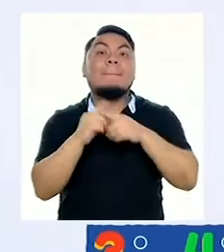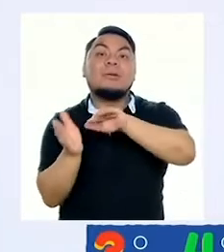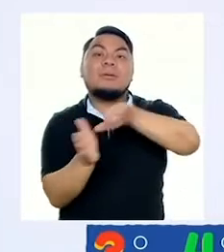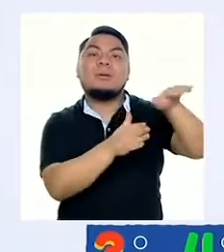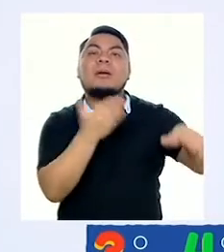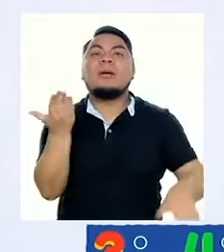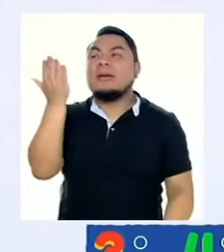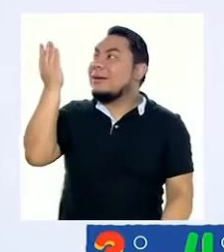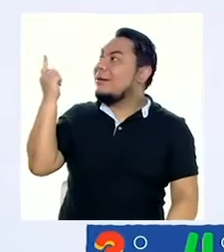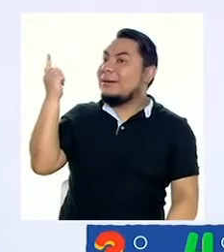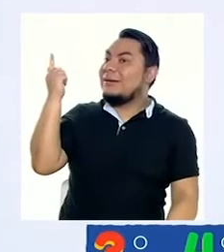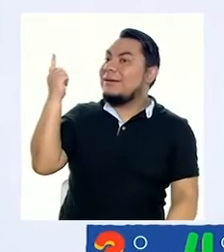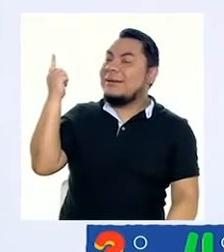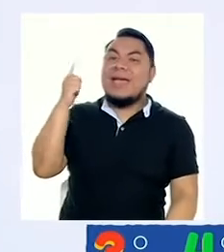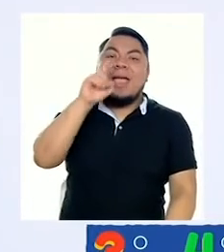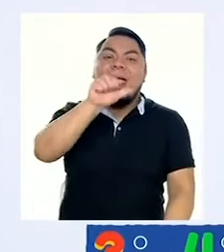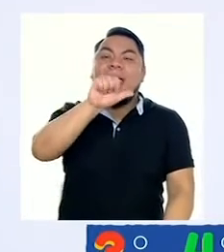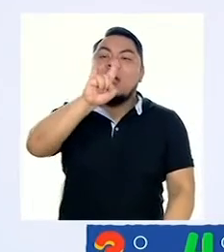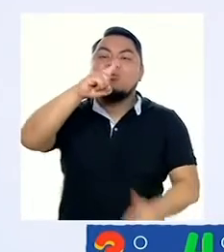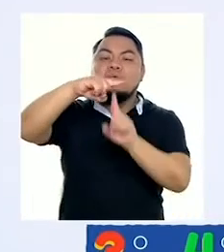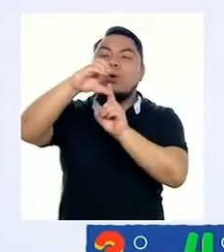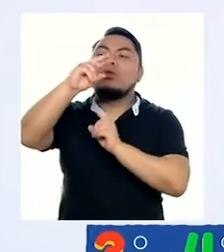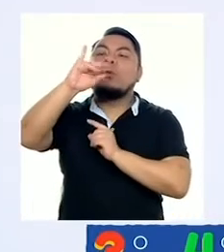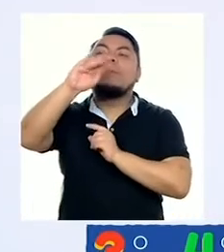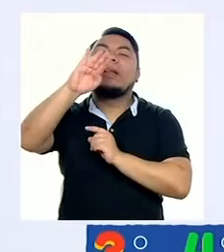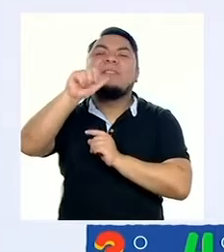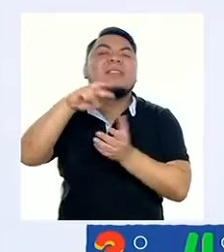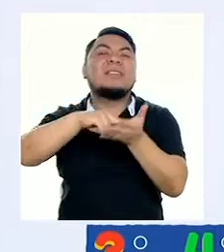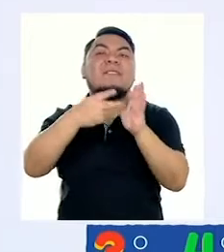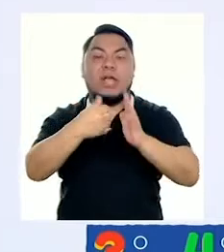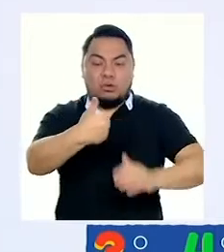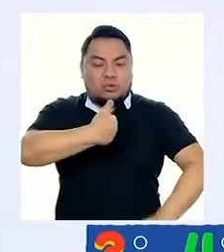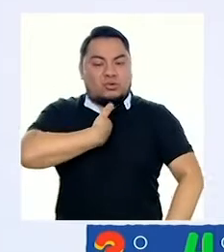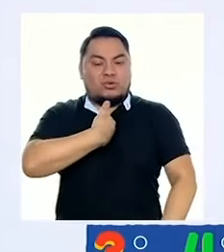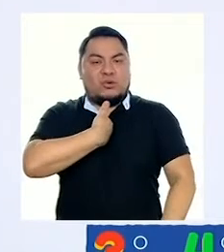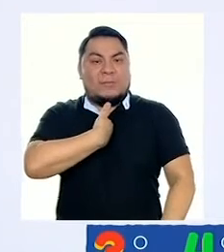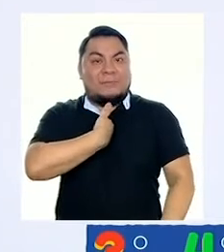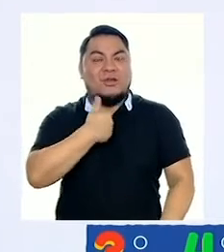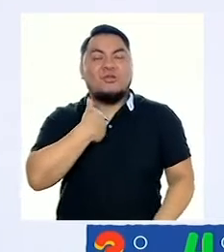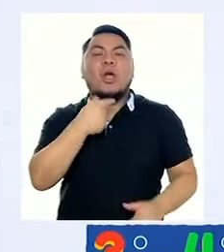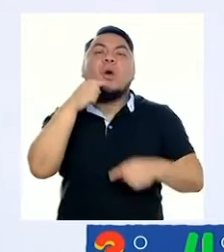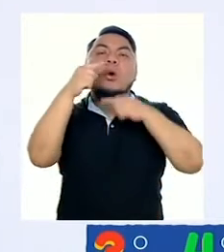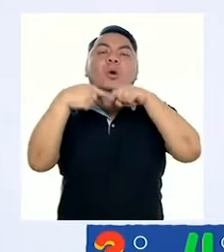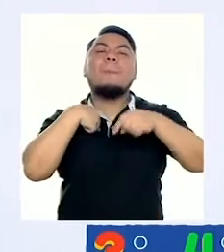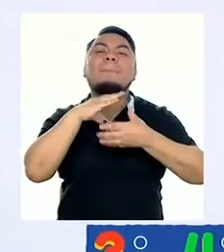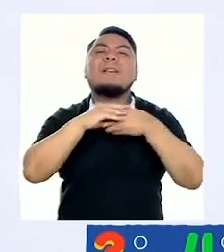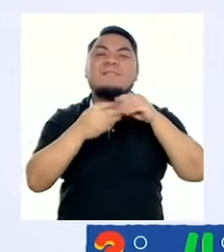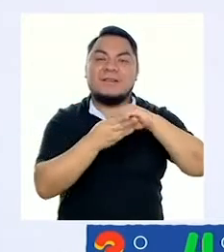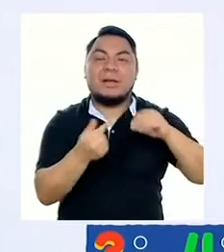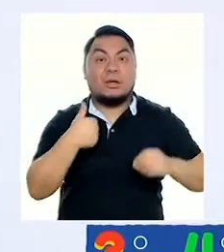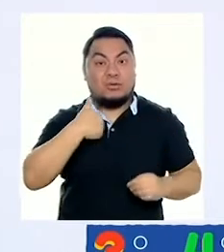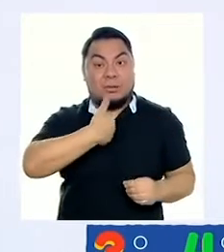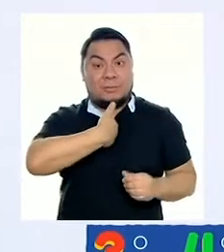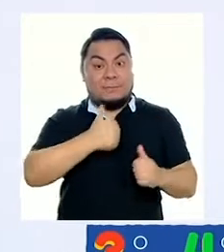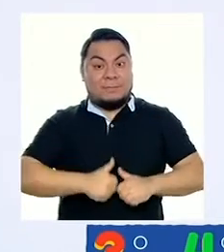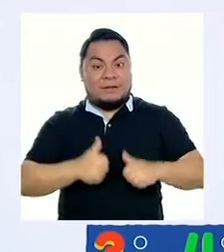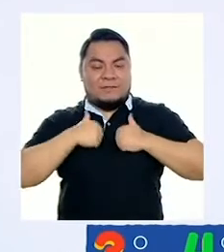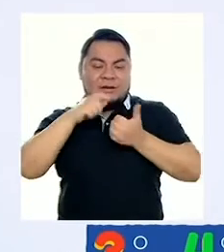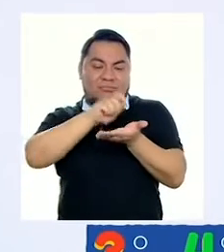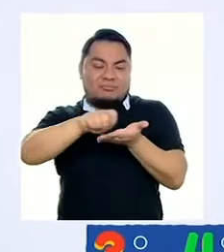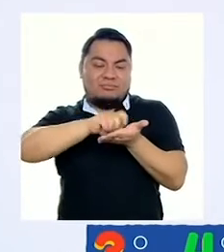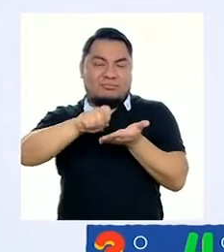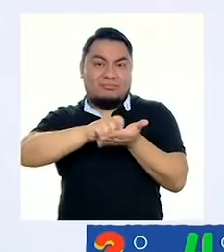autobiografía, uno mismo narra su biografía. Si yo, por ejemplo, escribo sobre mi vida y elaboro